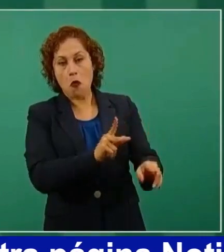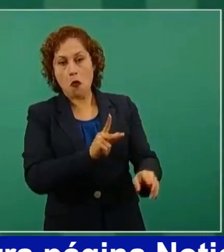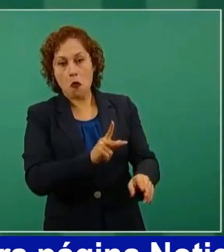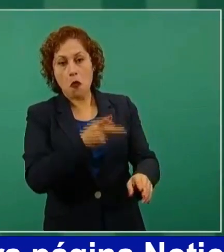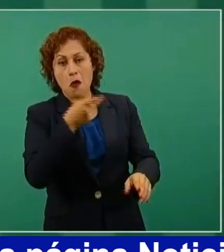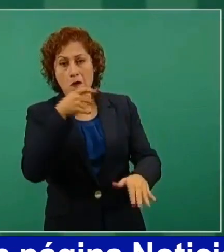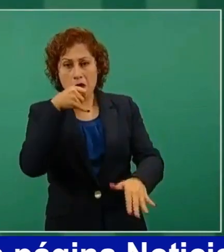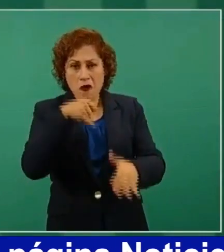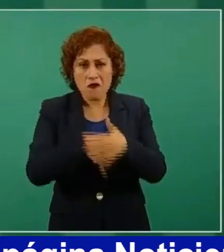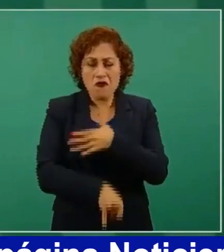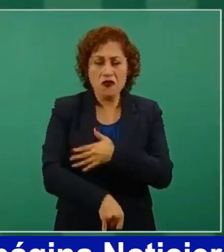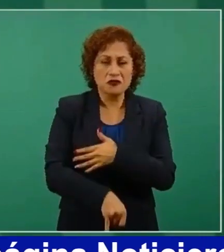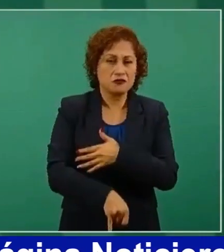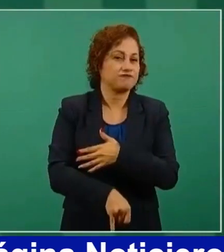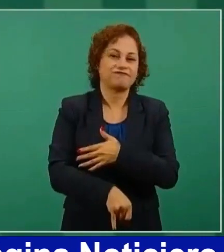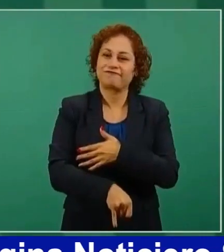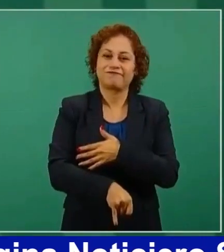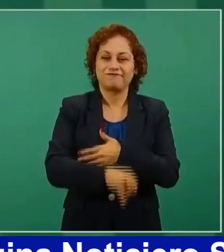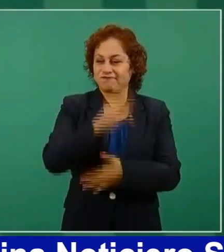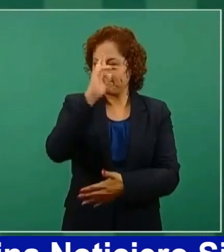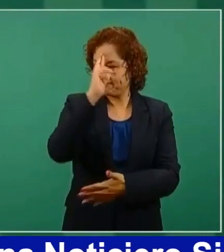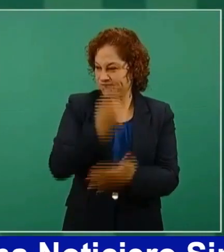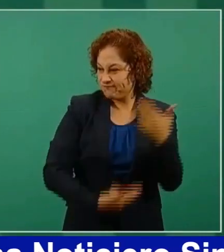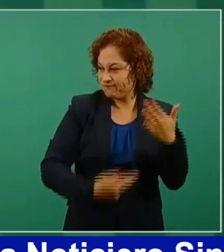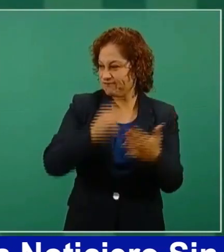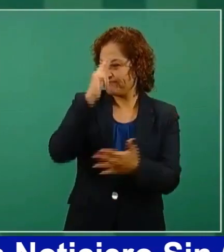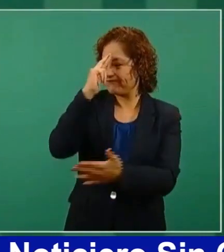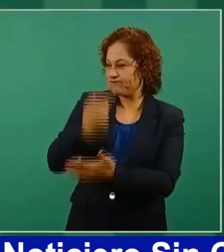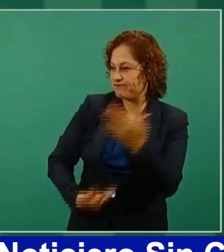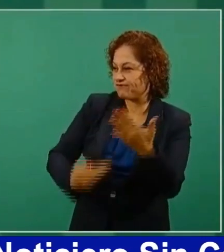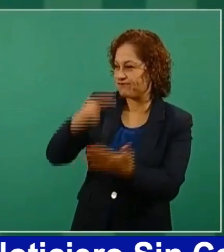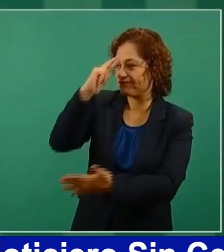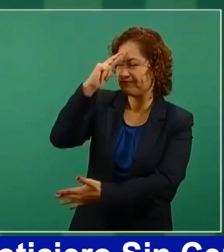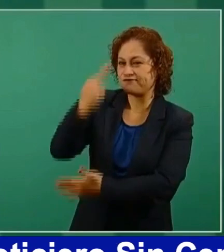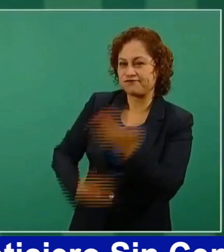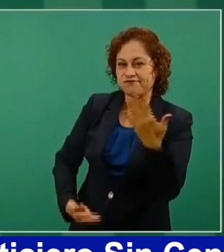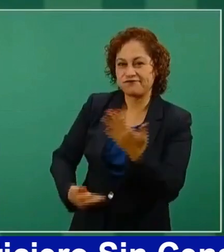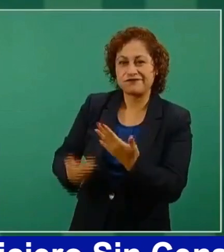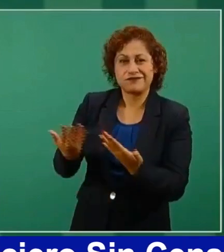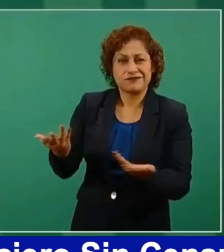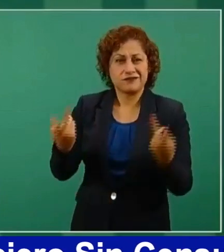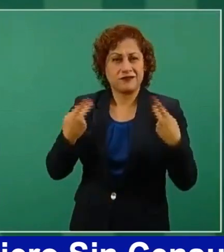Era una gran simulación. Y hablaban de Estado de Derecho,